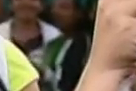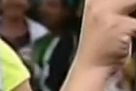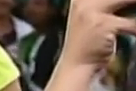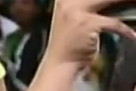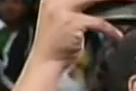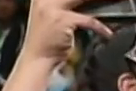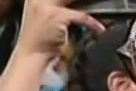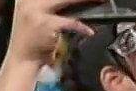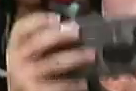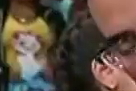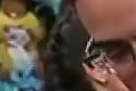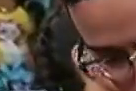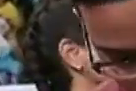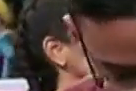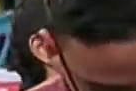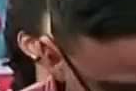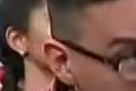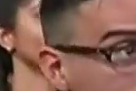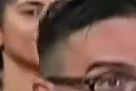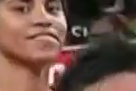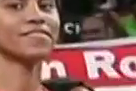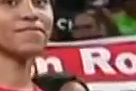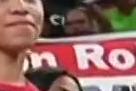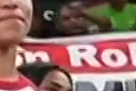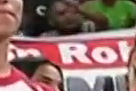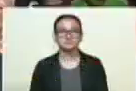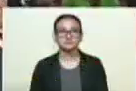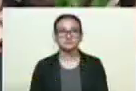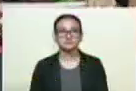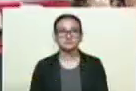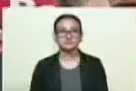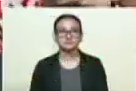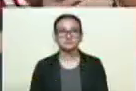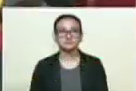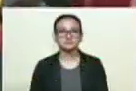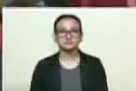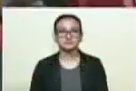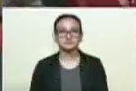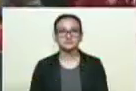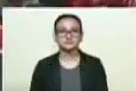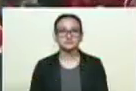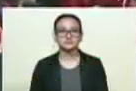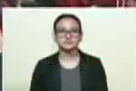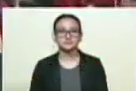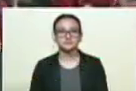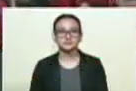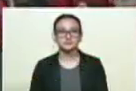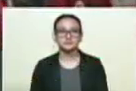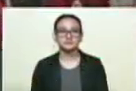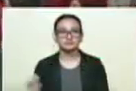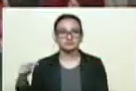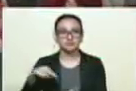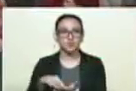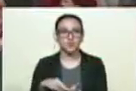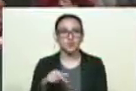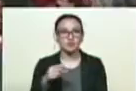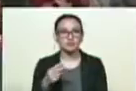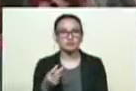Ana, Jennifer, David, suban aquí por favor.